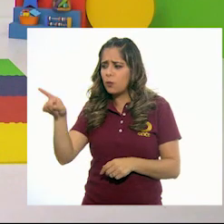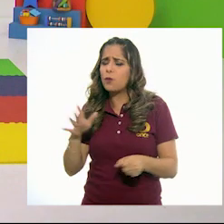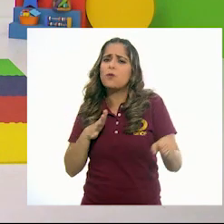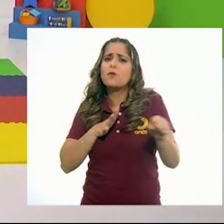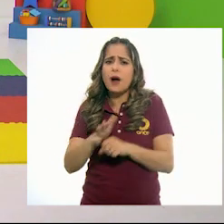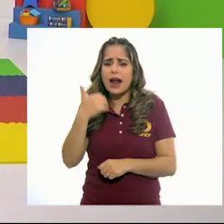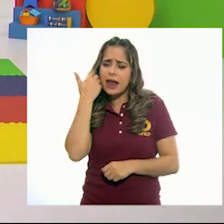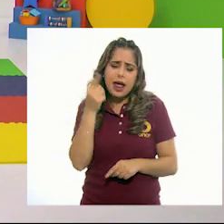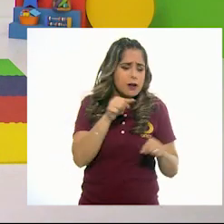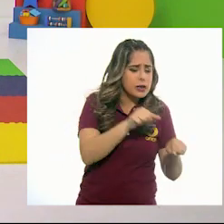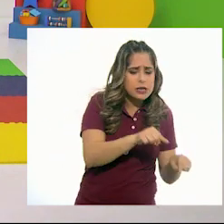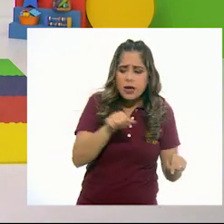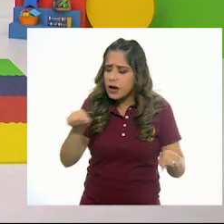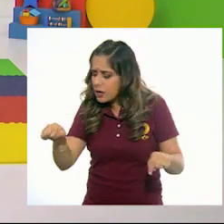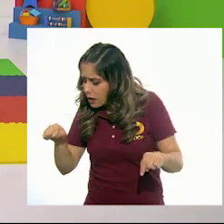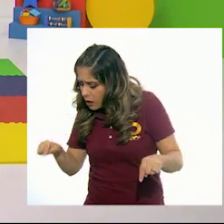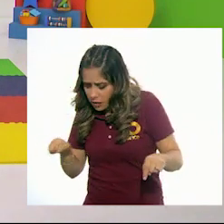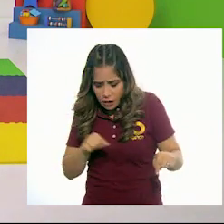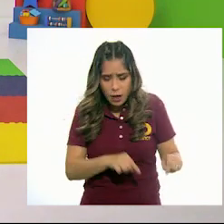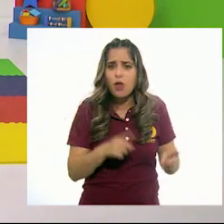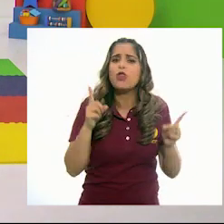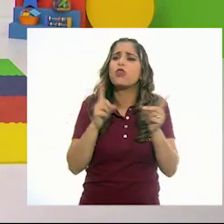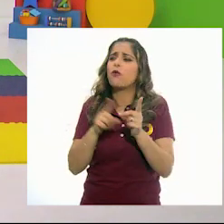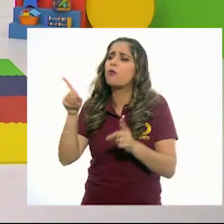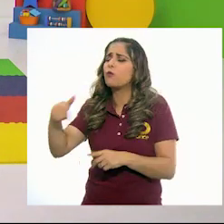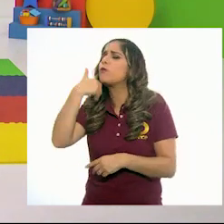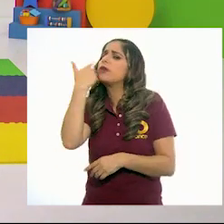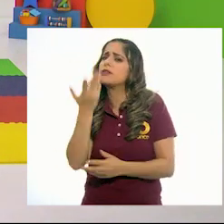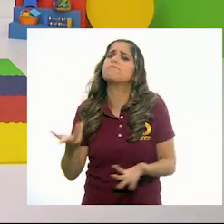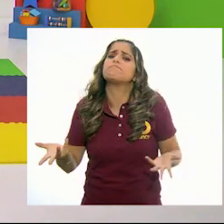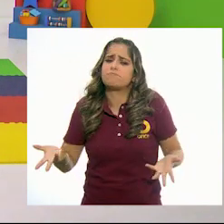poder trabajar. ¿Cuál lugar te gustaría trabajar?